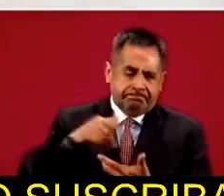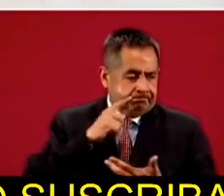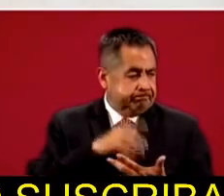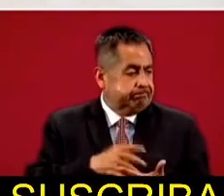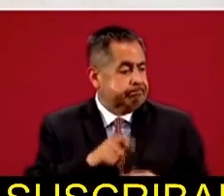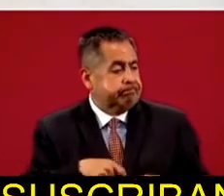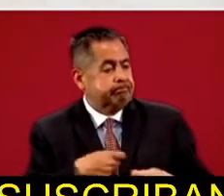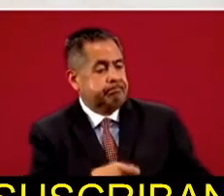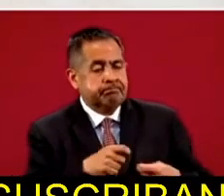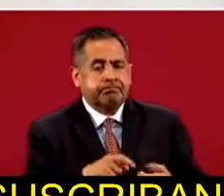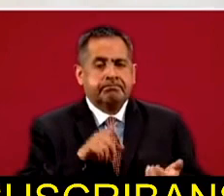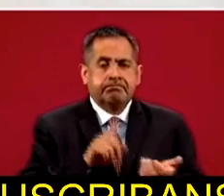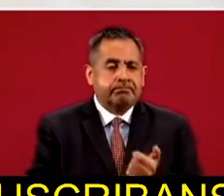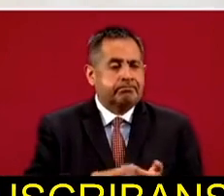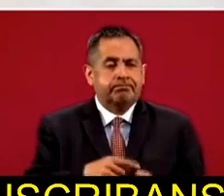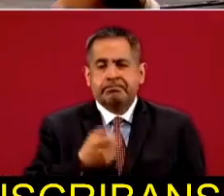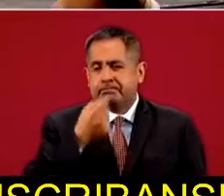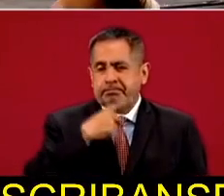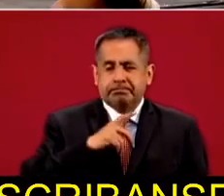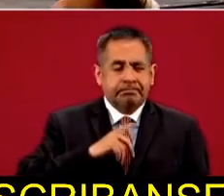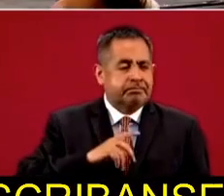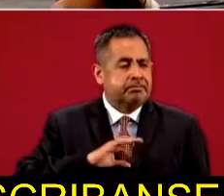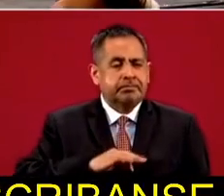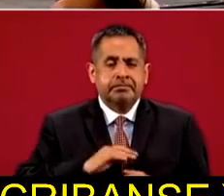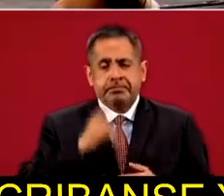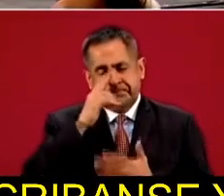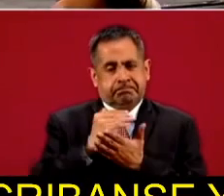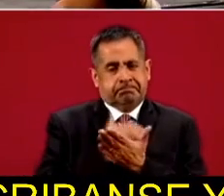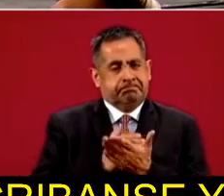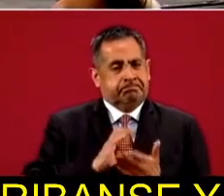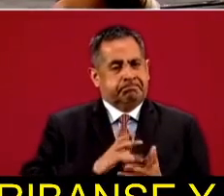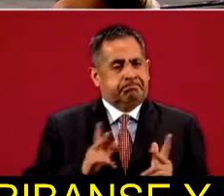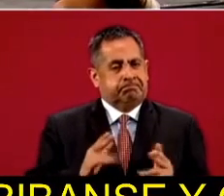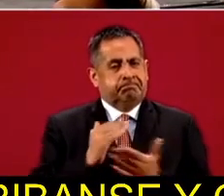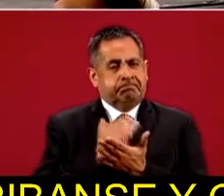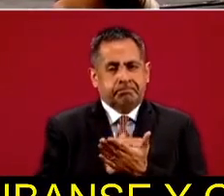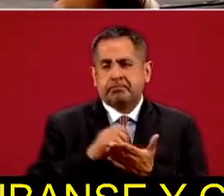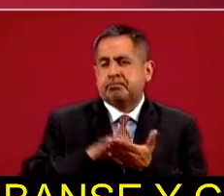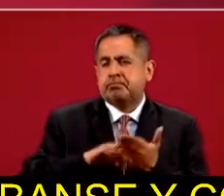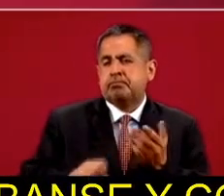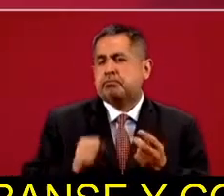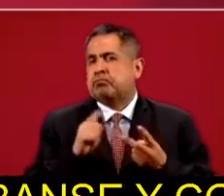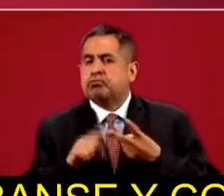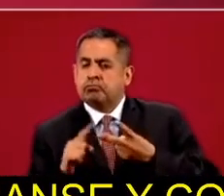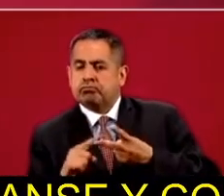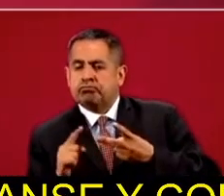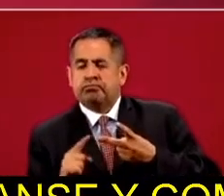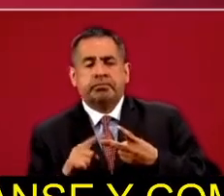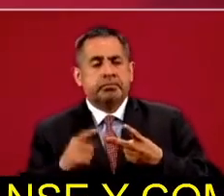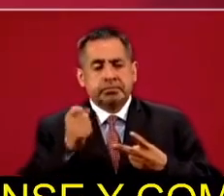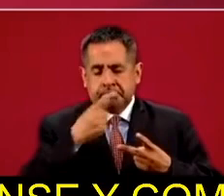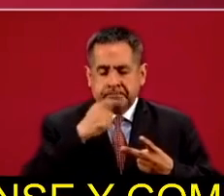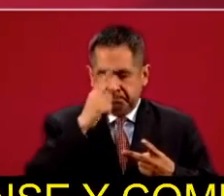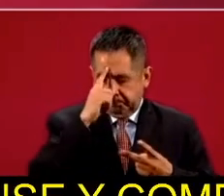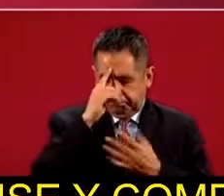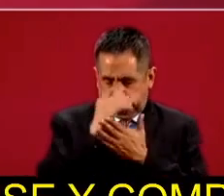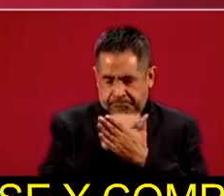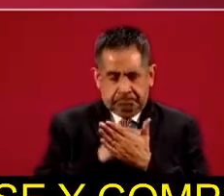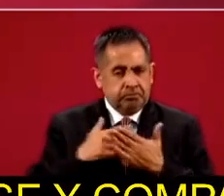solo los antineoplásicos, porque hay algunas claves como las que se usan en la sedación, por ejemplo, que hoy en día con el uso